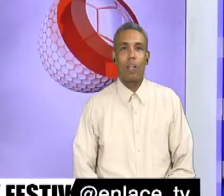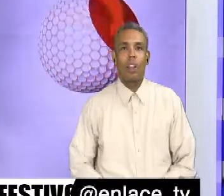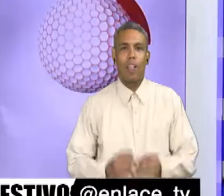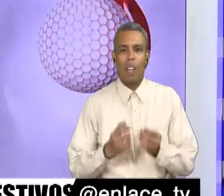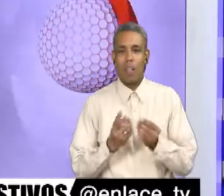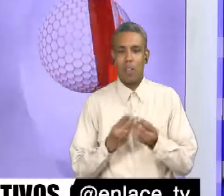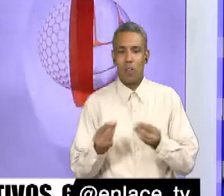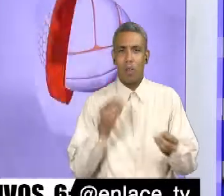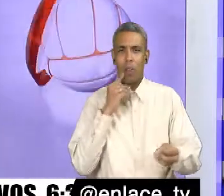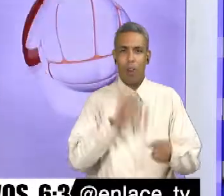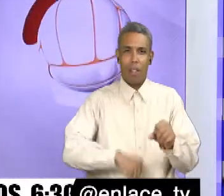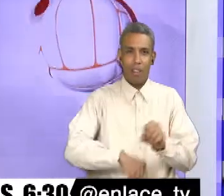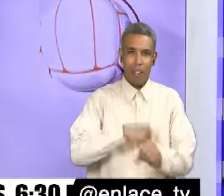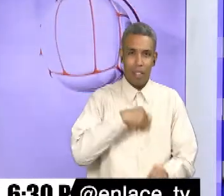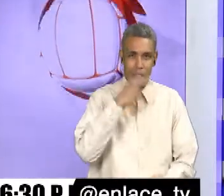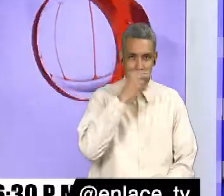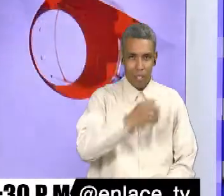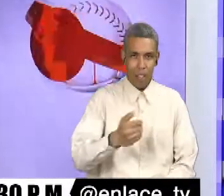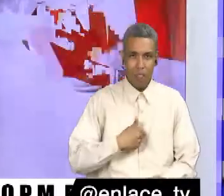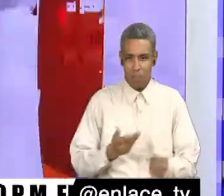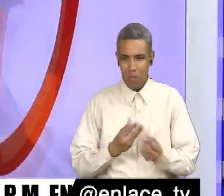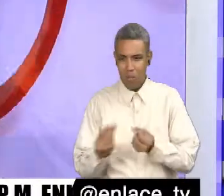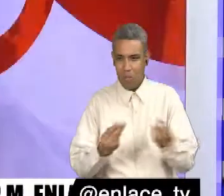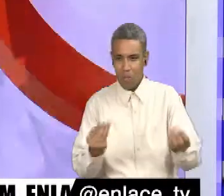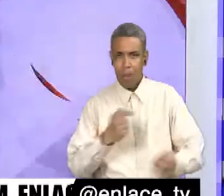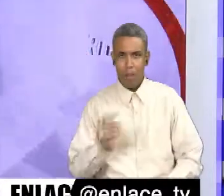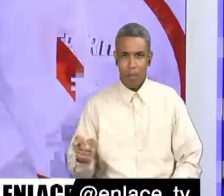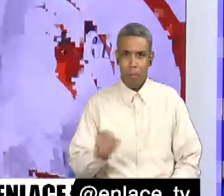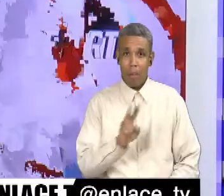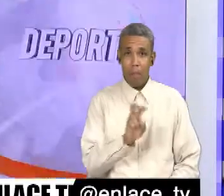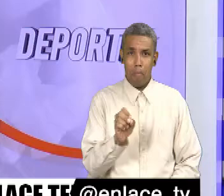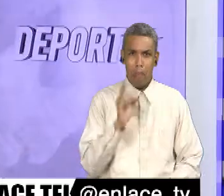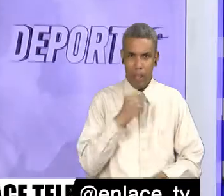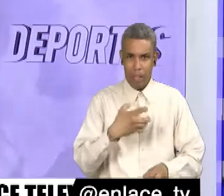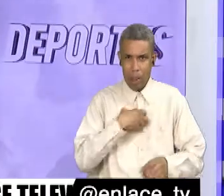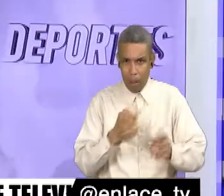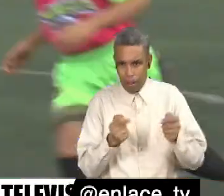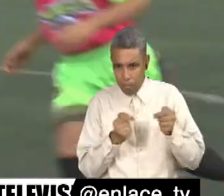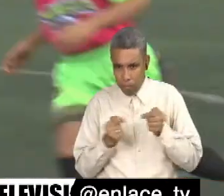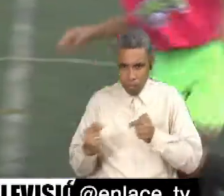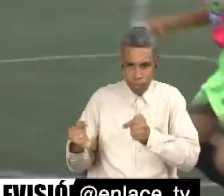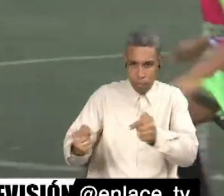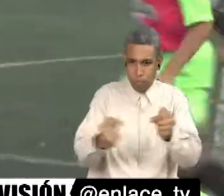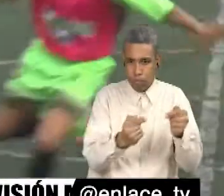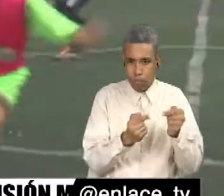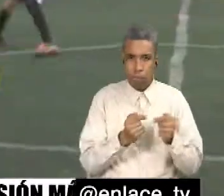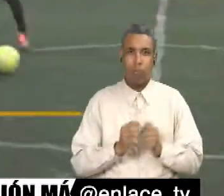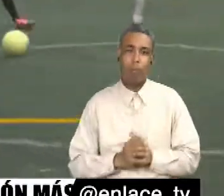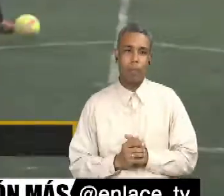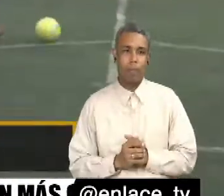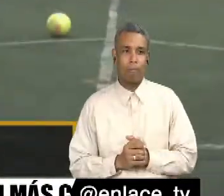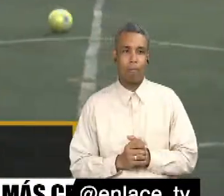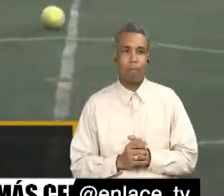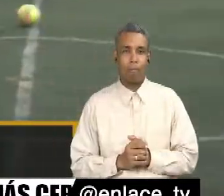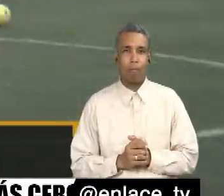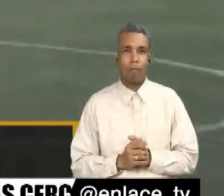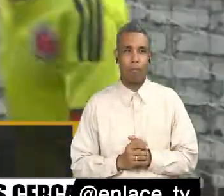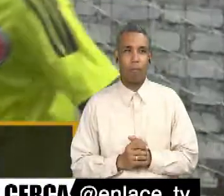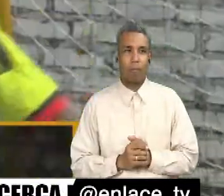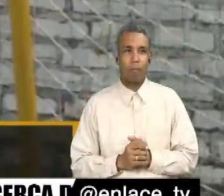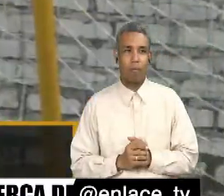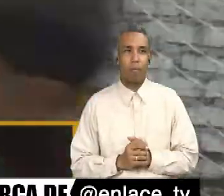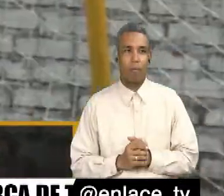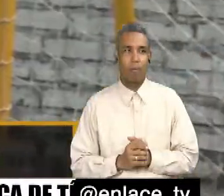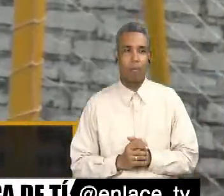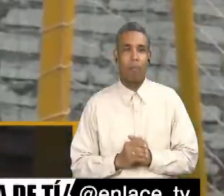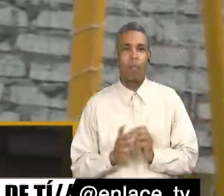Copa Yogurcito. Equipos de Barranca Bermeja y el Magdalena Medio estuvieron en estos encuentros. Se cumplió la última ronda de eliminatoria